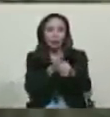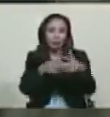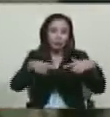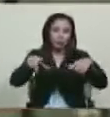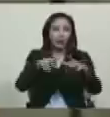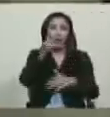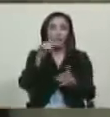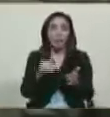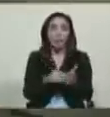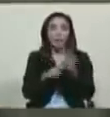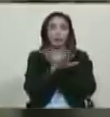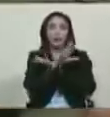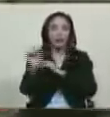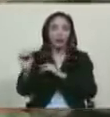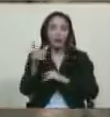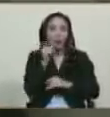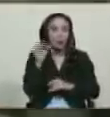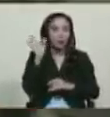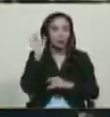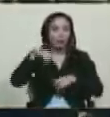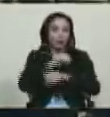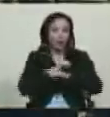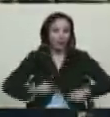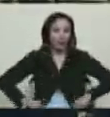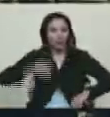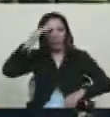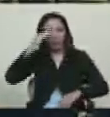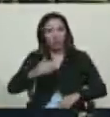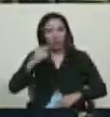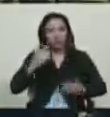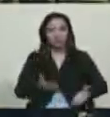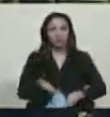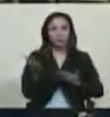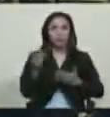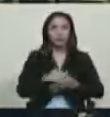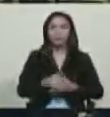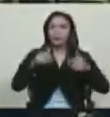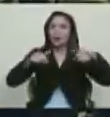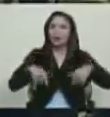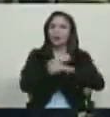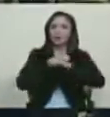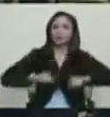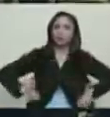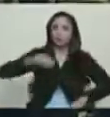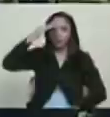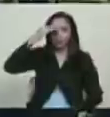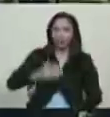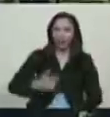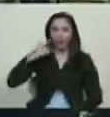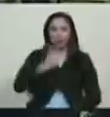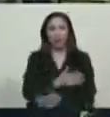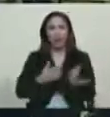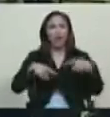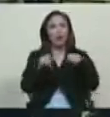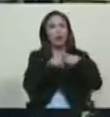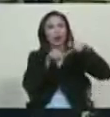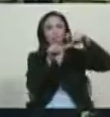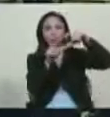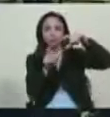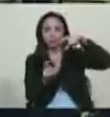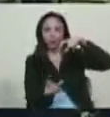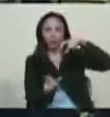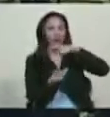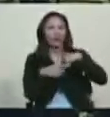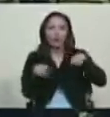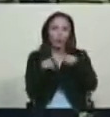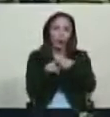2500 hombres y mujeres de la guardia nacional bolivariana la fuerza armada nacional bolivariana en la columna vertebral de